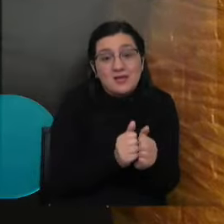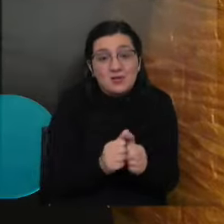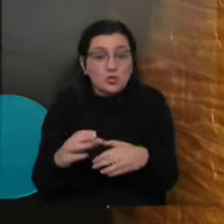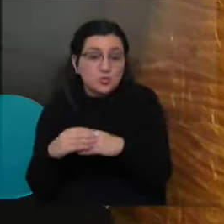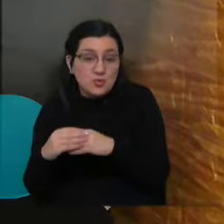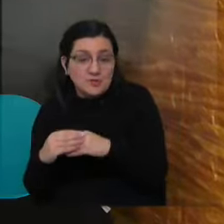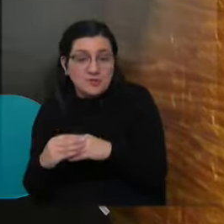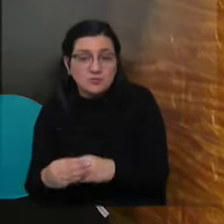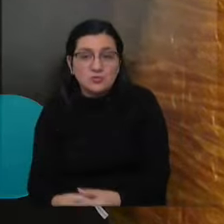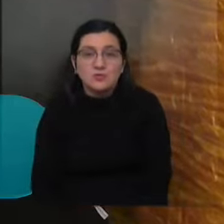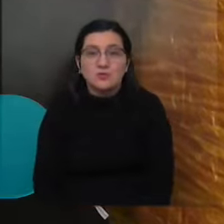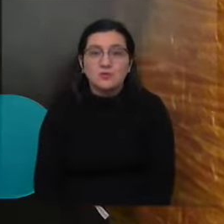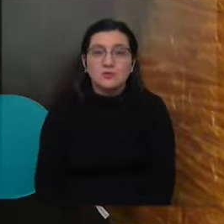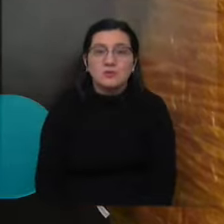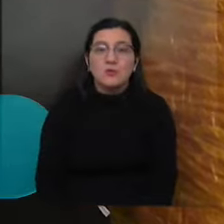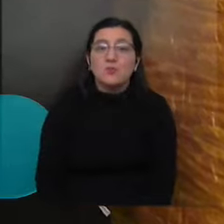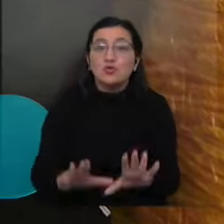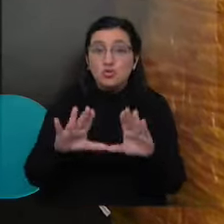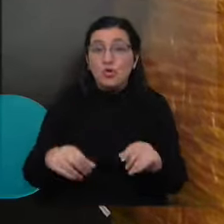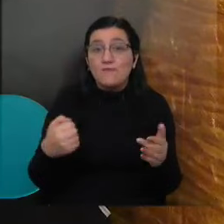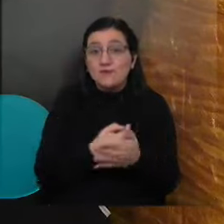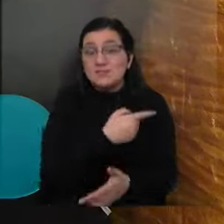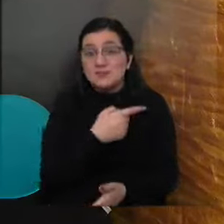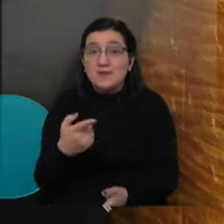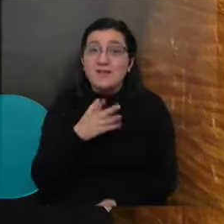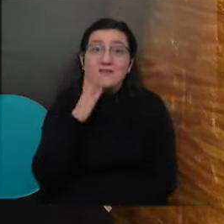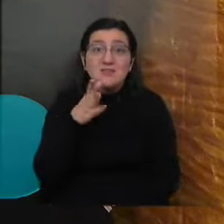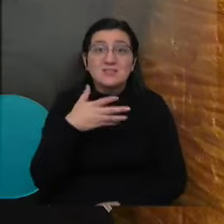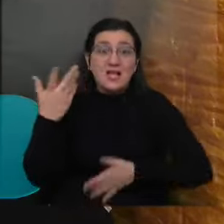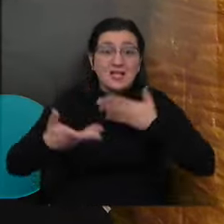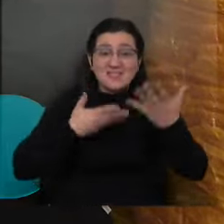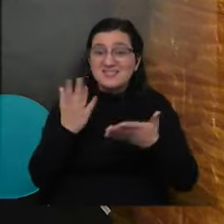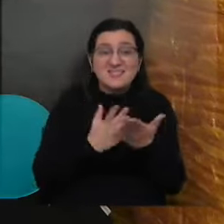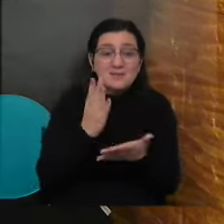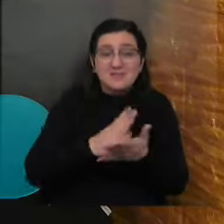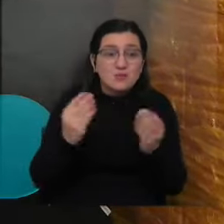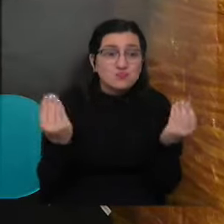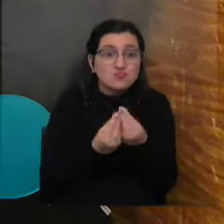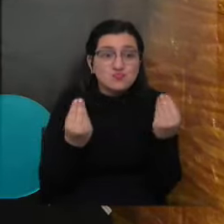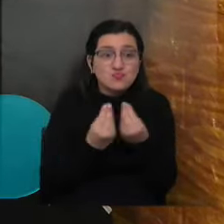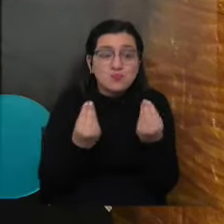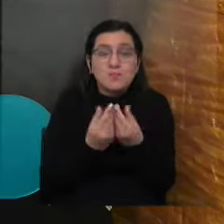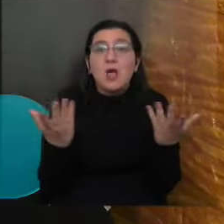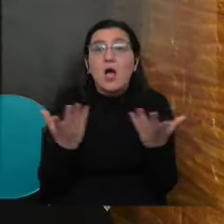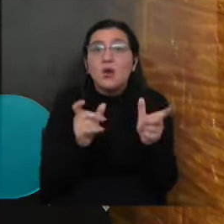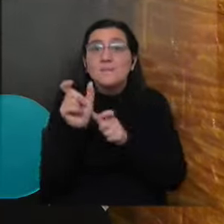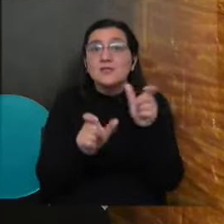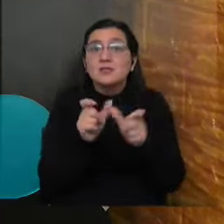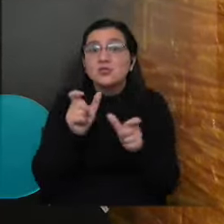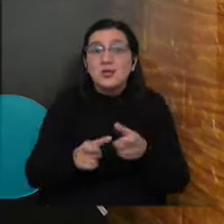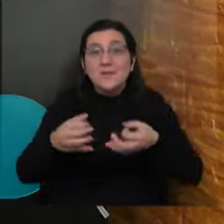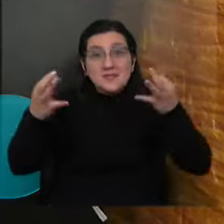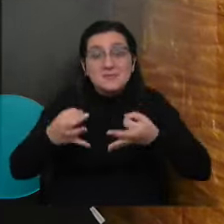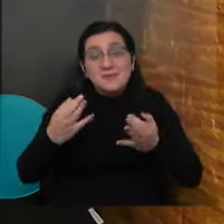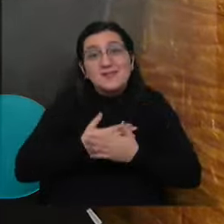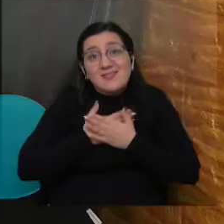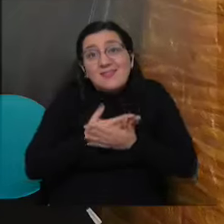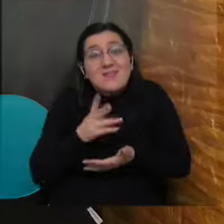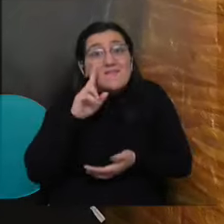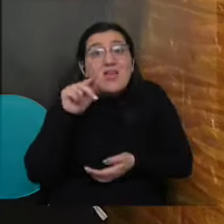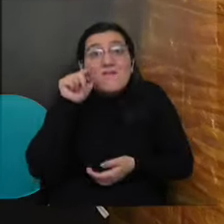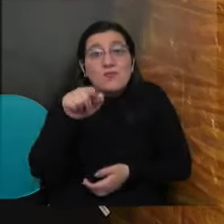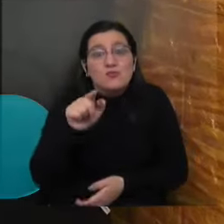pero la intimidad cambia vos todos los fines de semana donde vas a a cantar está lleno siempre pero ahora hay un público que puntualmente te quiere ir a vos y